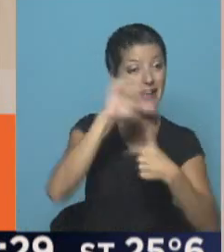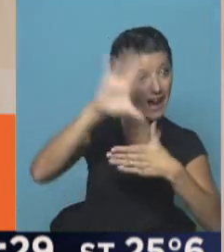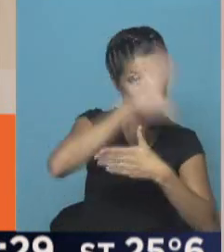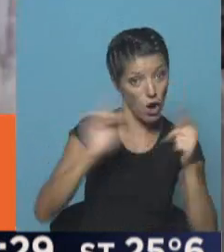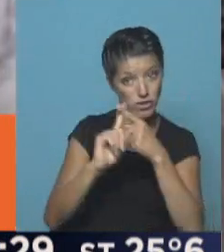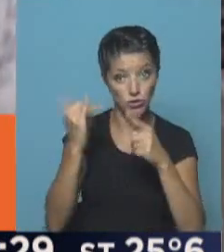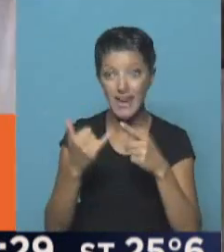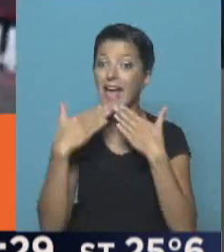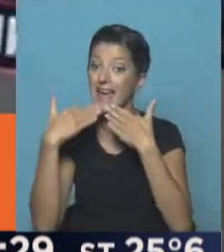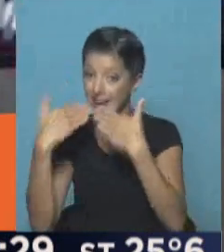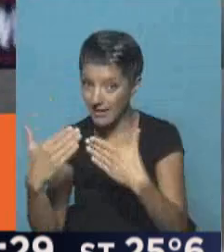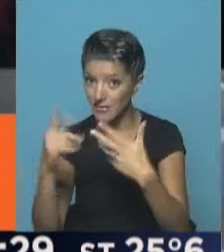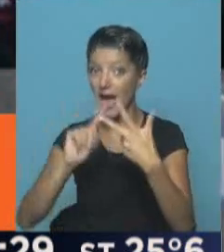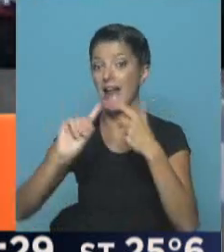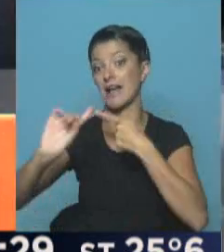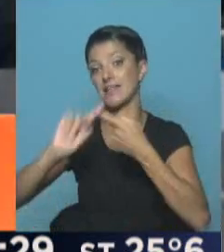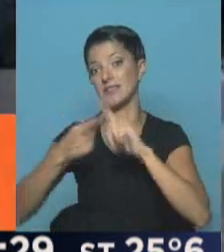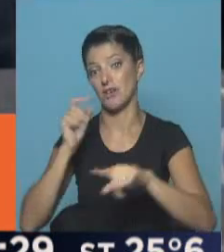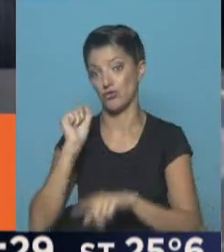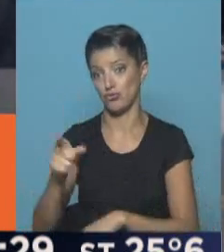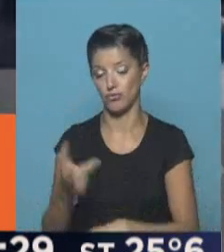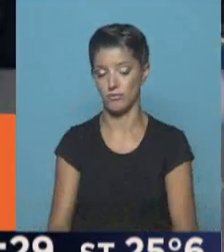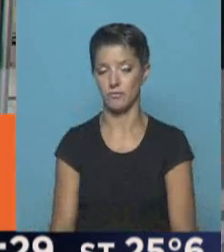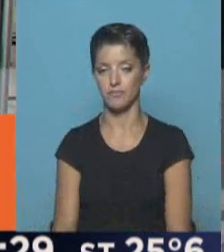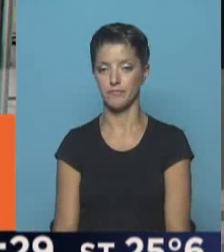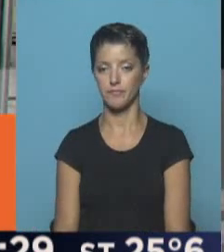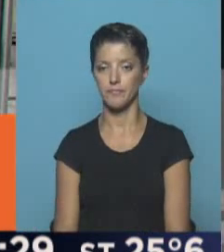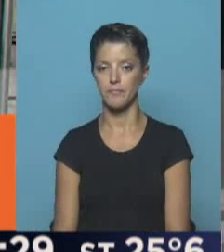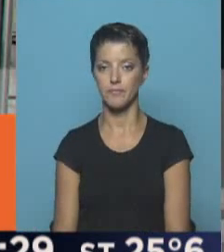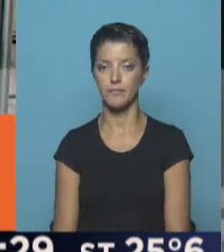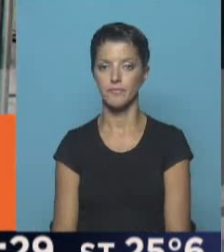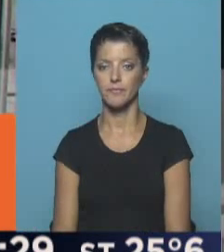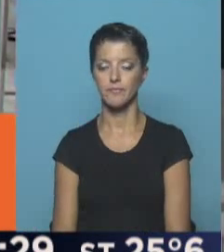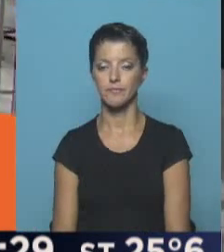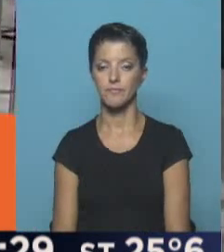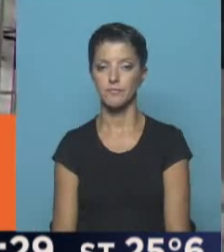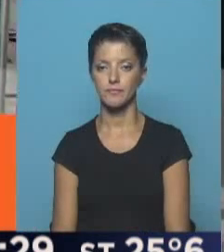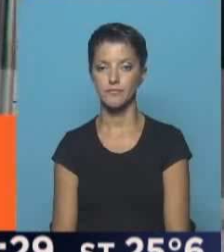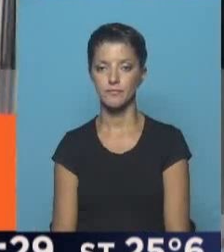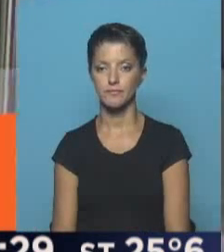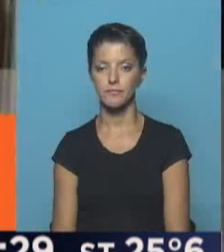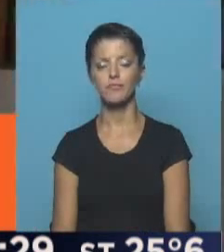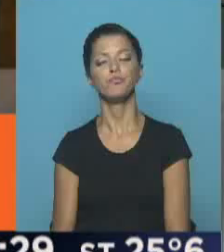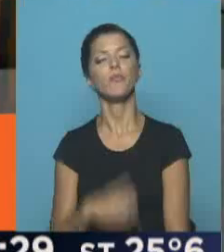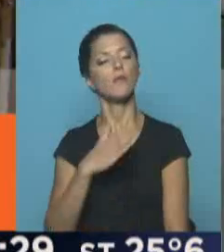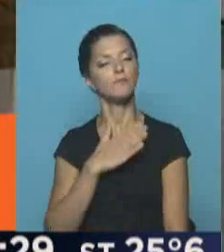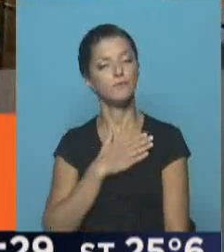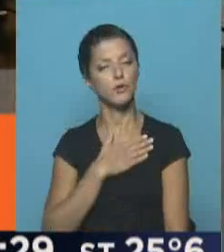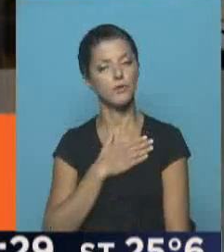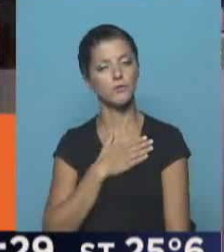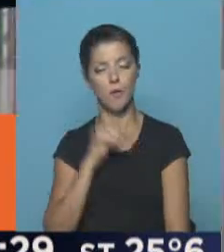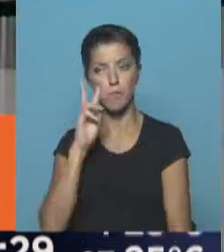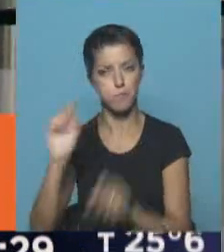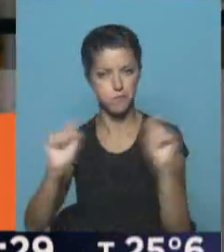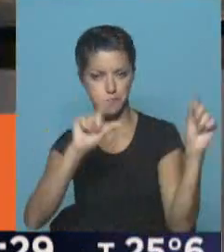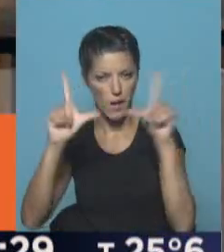tarea del canciller Lavrov. Raúl. Alberto, te quería preguntar, porque veíamos también imágenes de la situación interna que